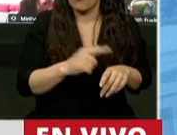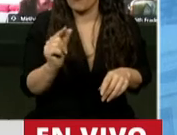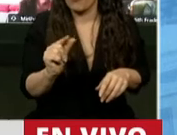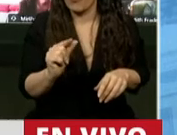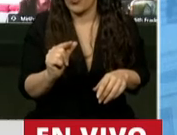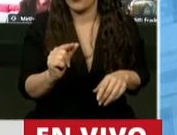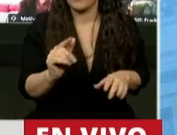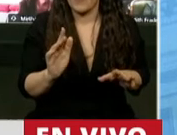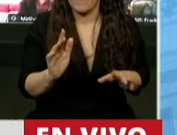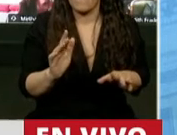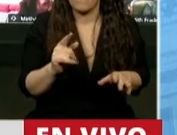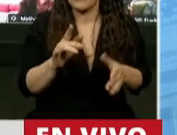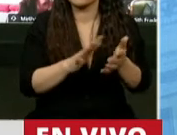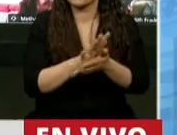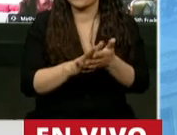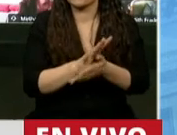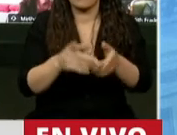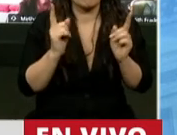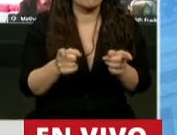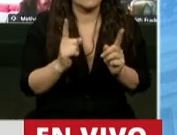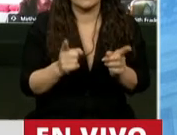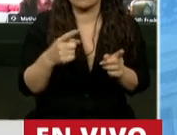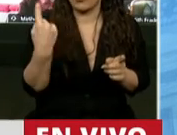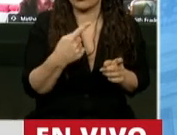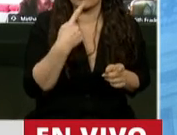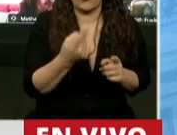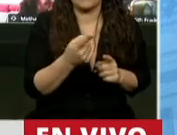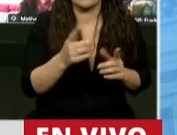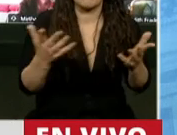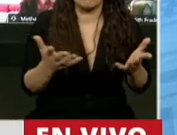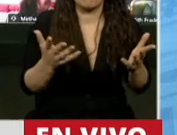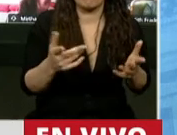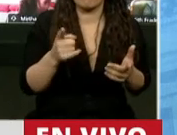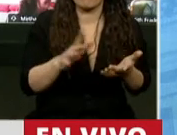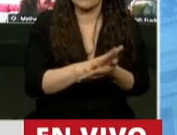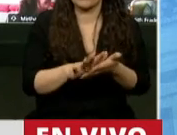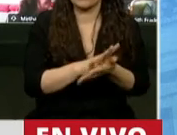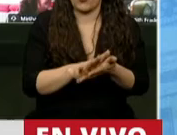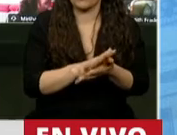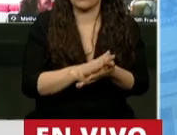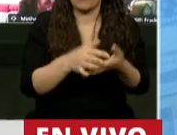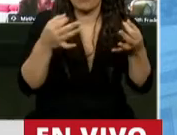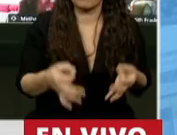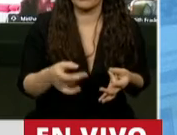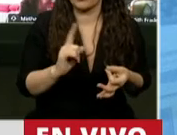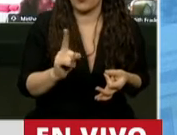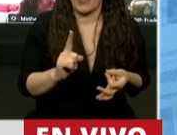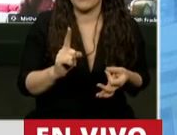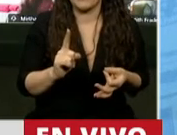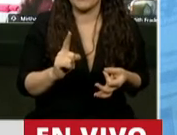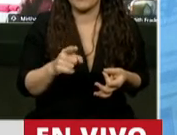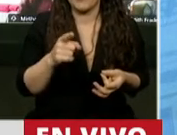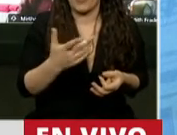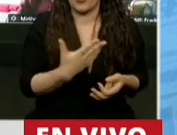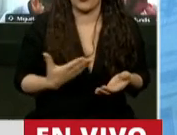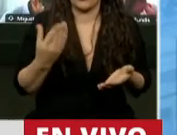se pone la misma solución que hemos venido cuestionando y que es una solución impuesta unilateralmente por